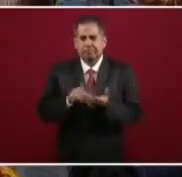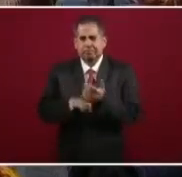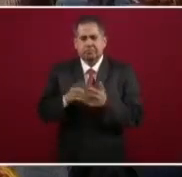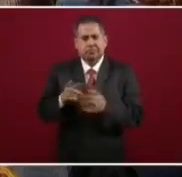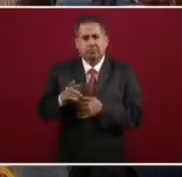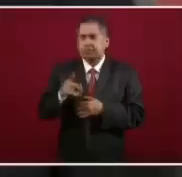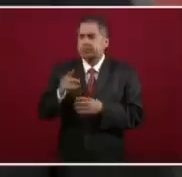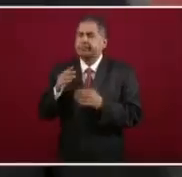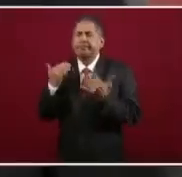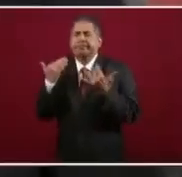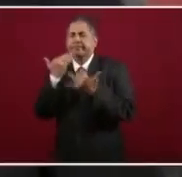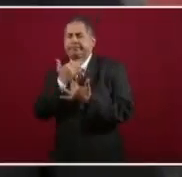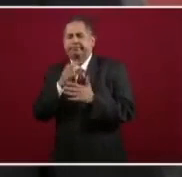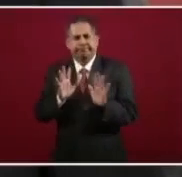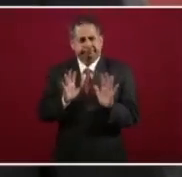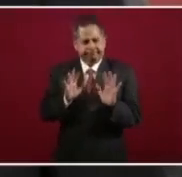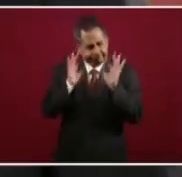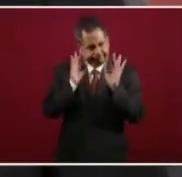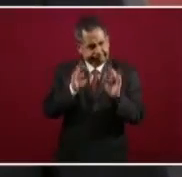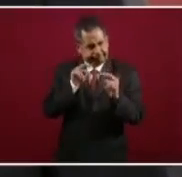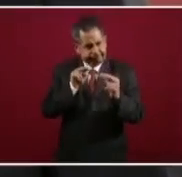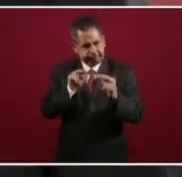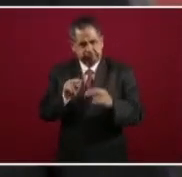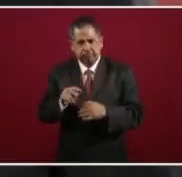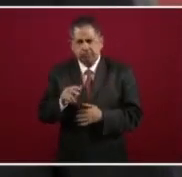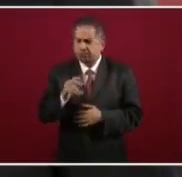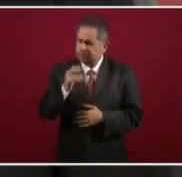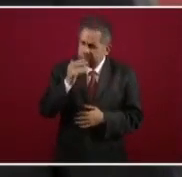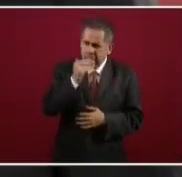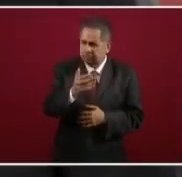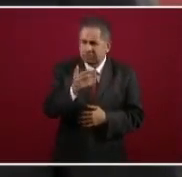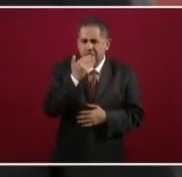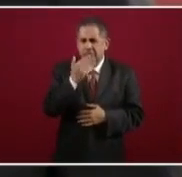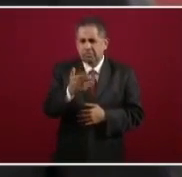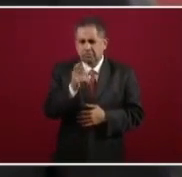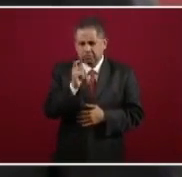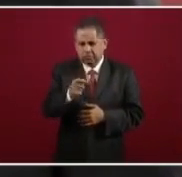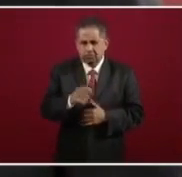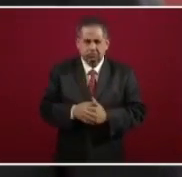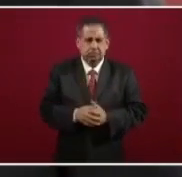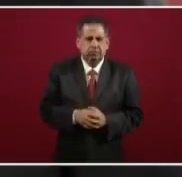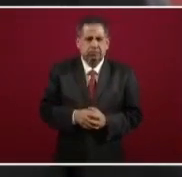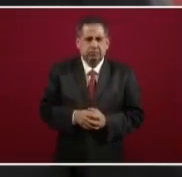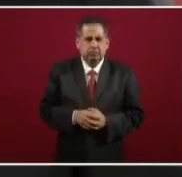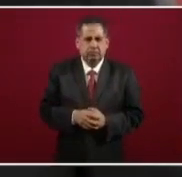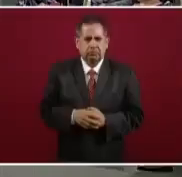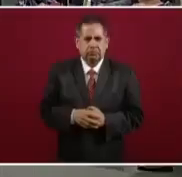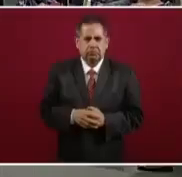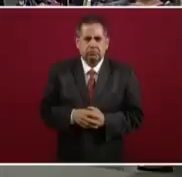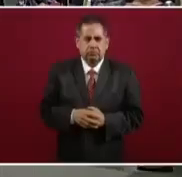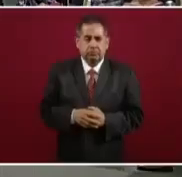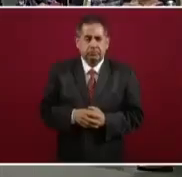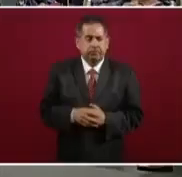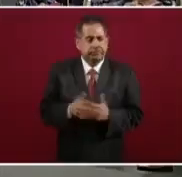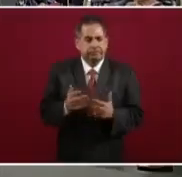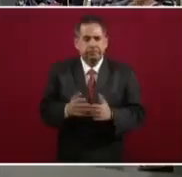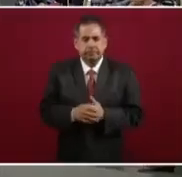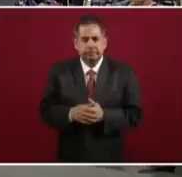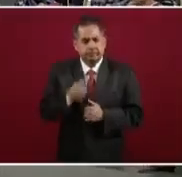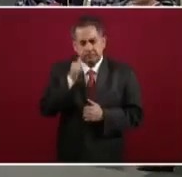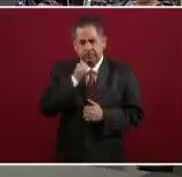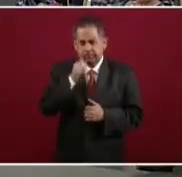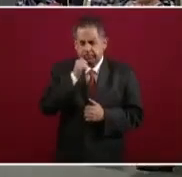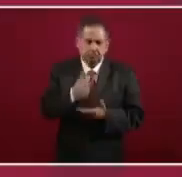trópico hace bien que esté siempre